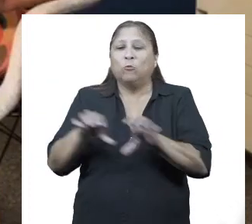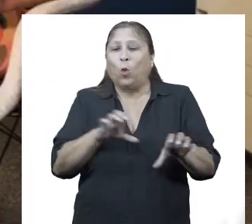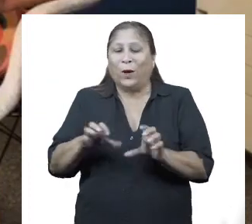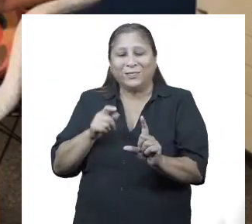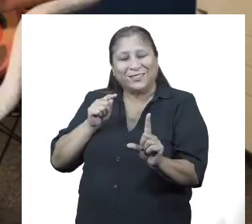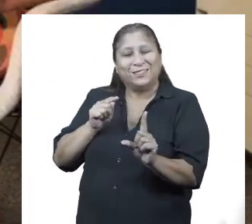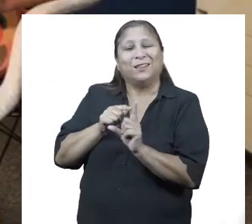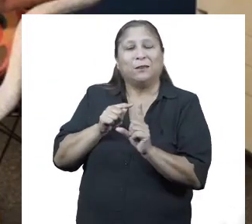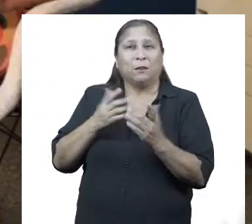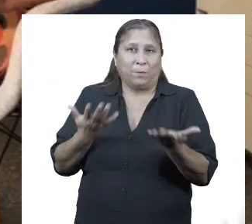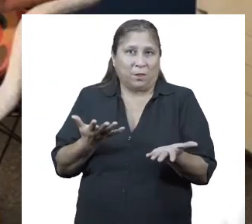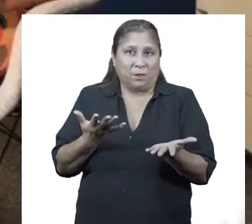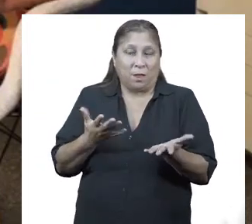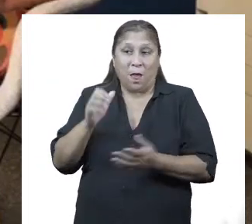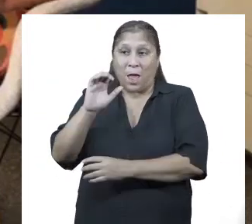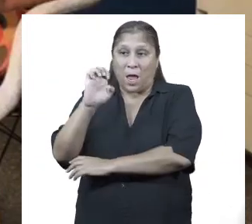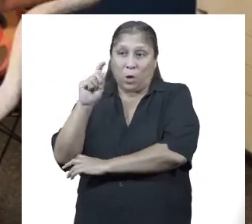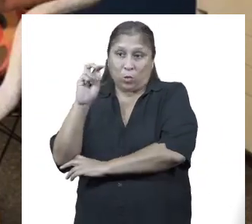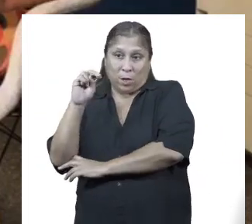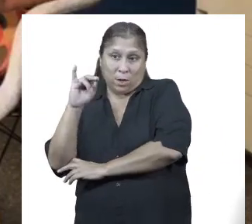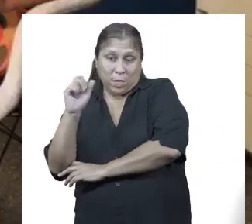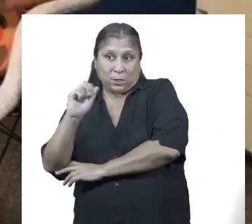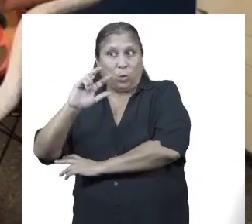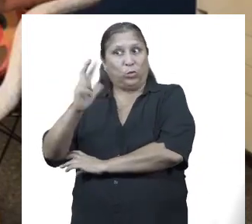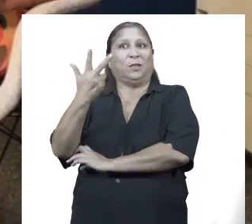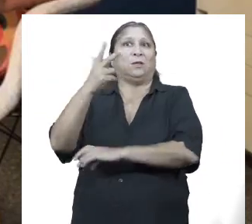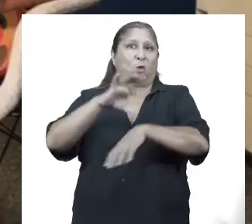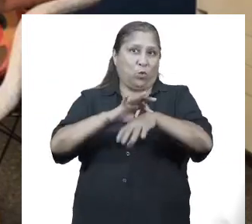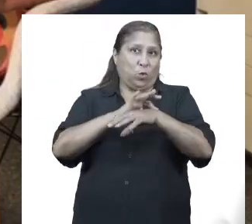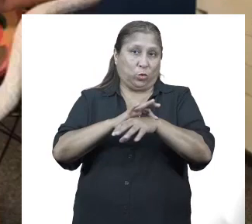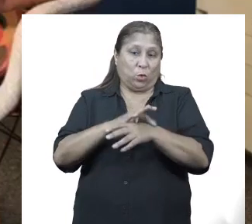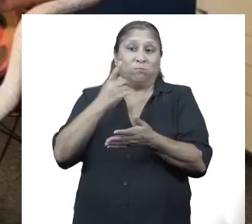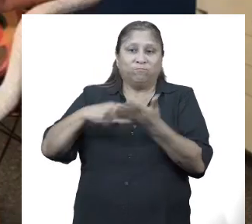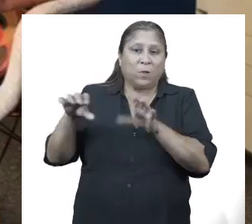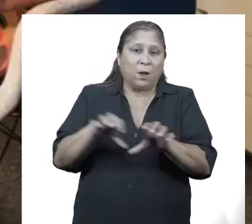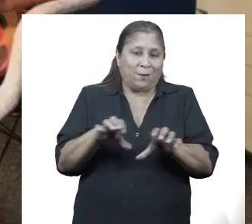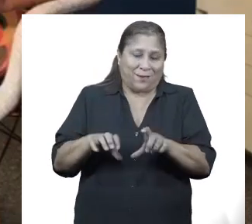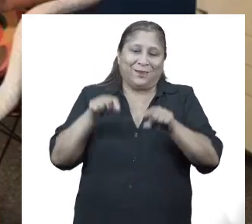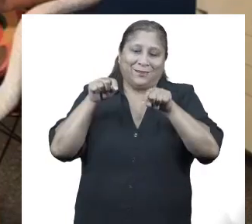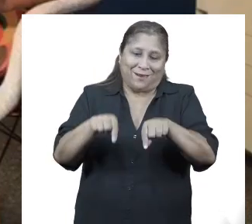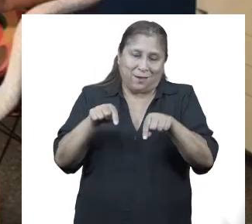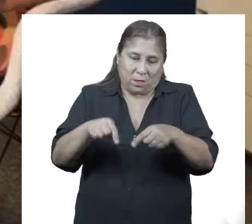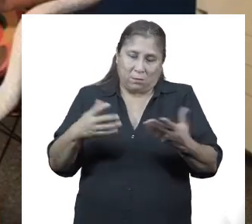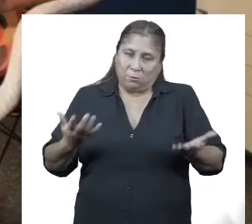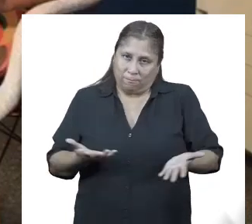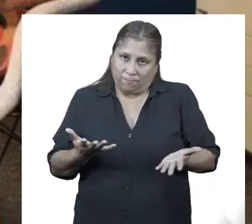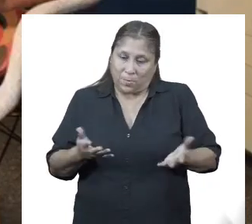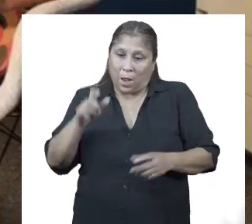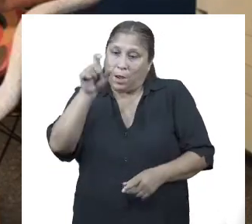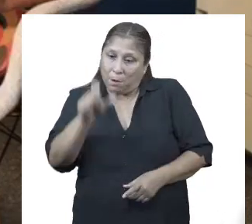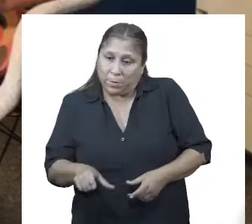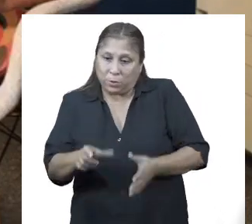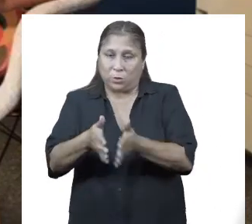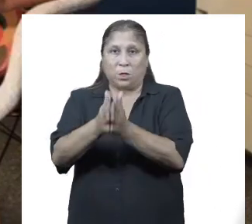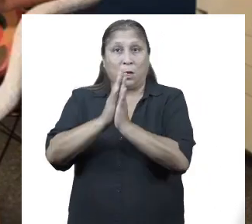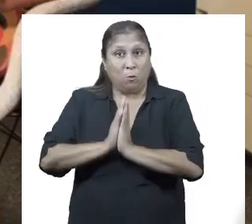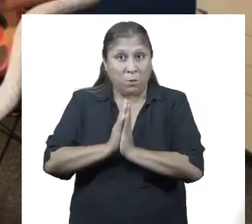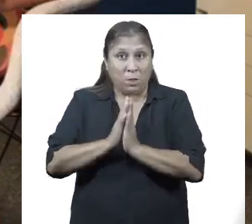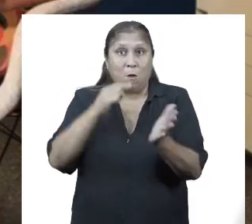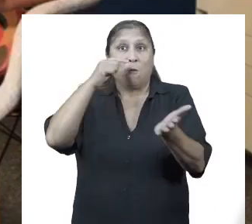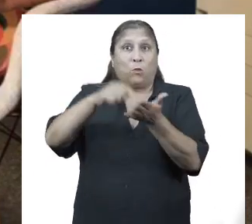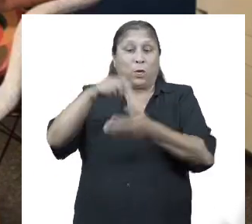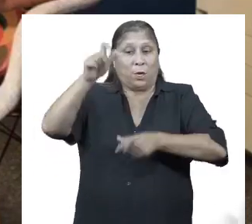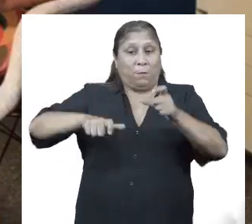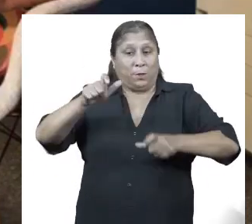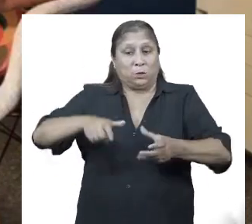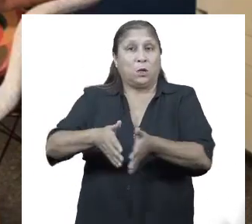ejecuta directamente el acto, ¿no? En la eutanasia es un tercero, un médico, el que realiza el acto a la persona que lo solicita, porque